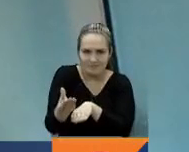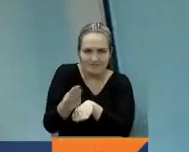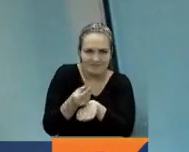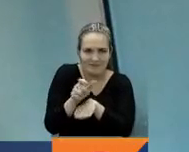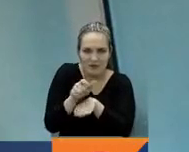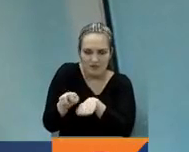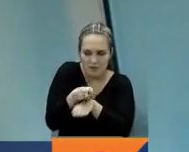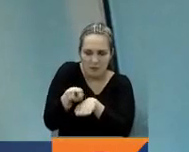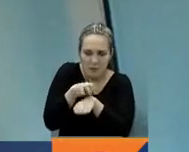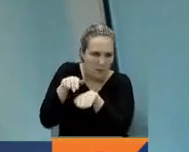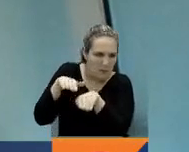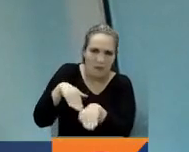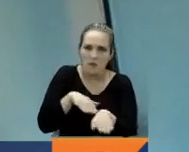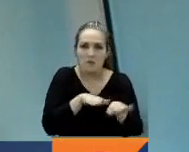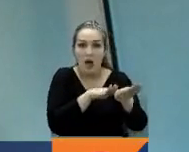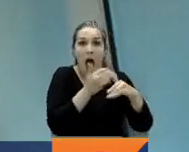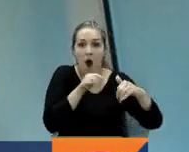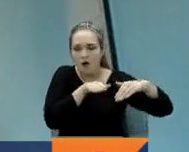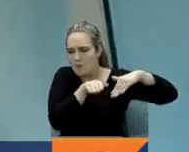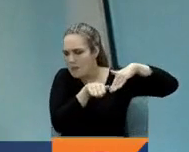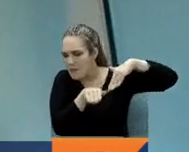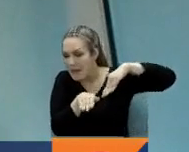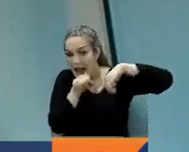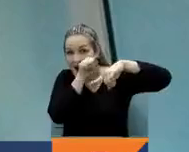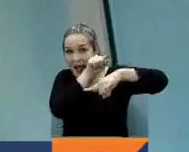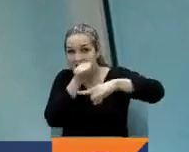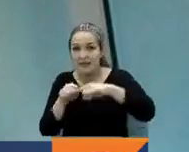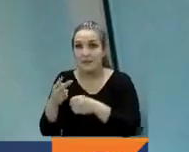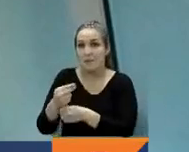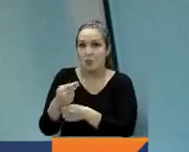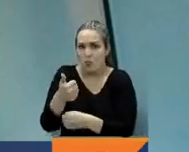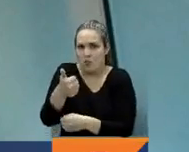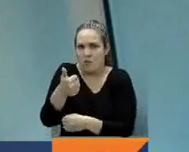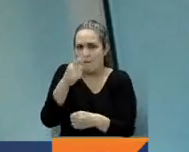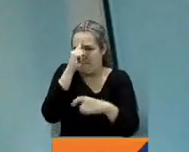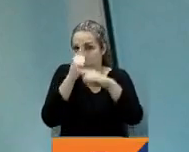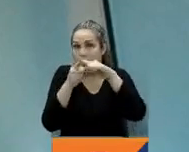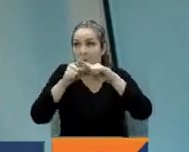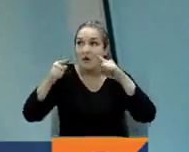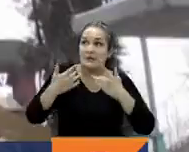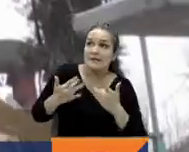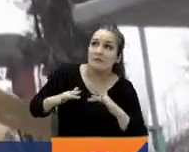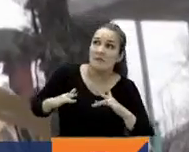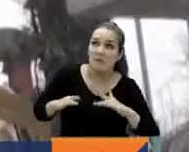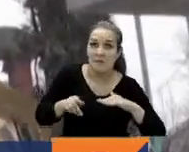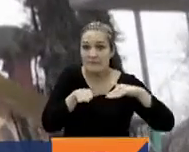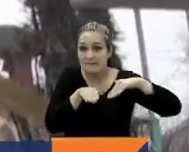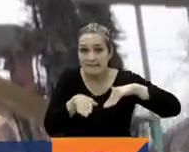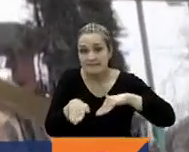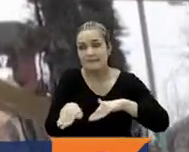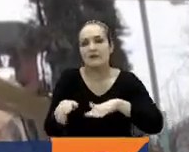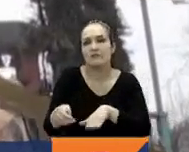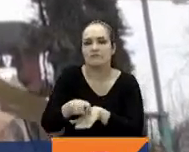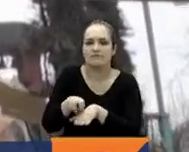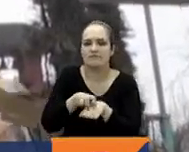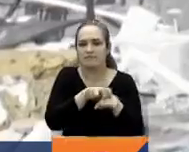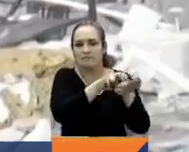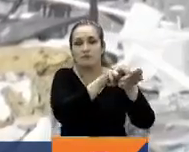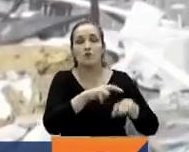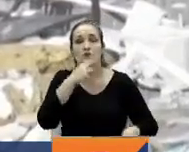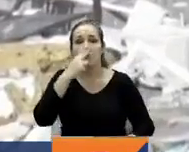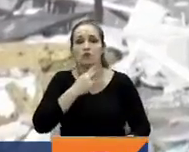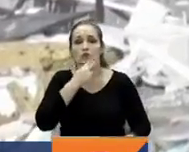esperanza. Estamos avanzando hacia Mariupol, lo cual obviamente es algo bueno, pero aún no está claro qué suceda hoy. A pesar de la promesa de Rusia